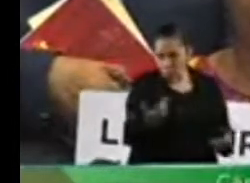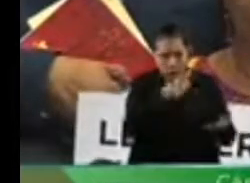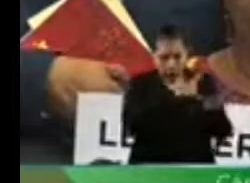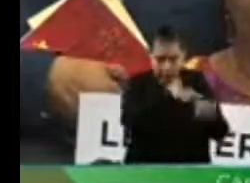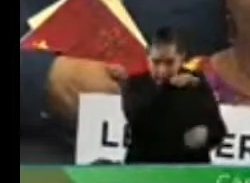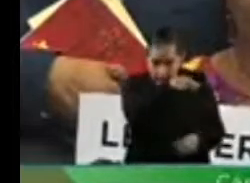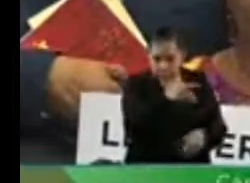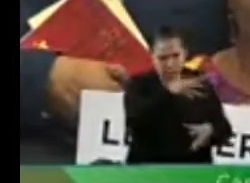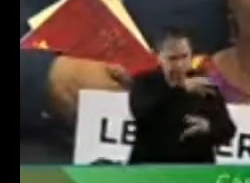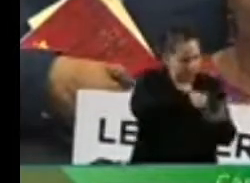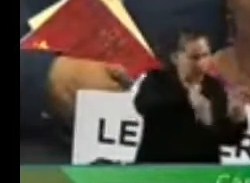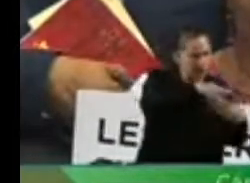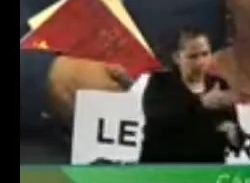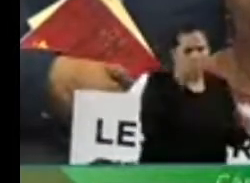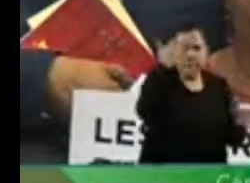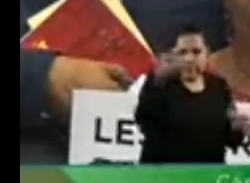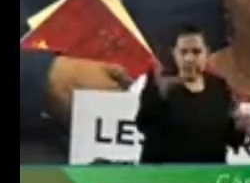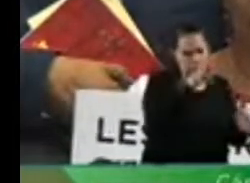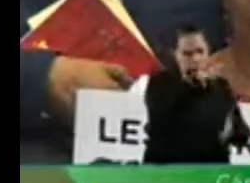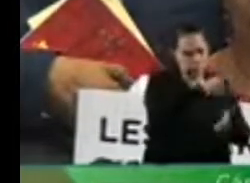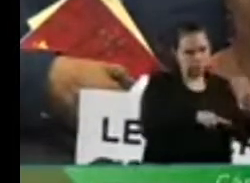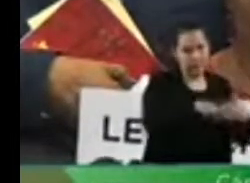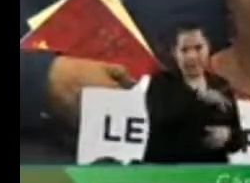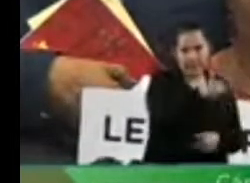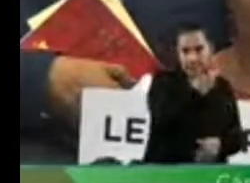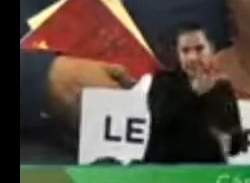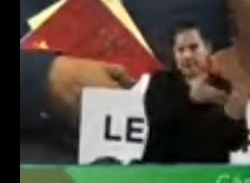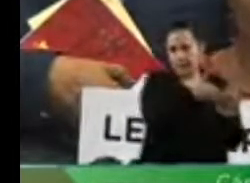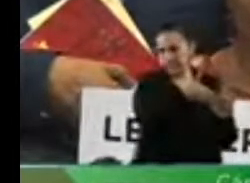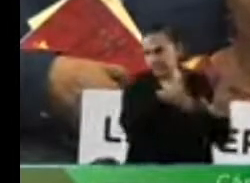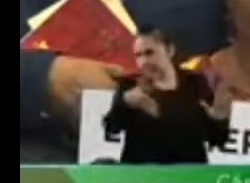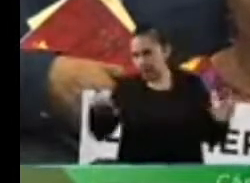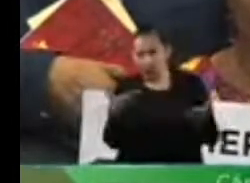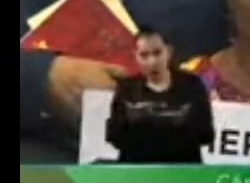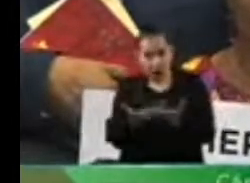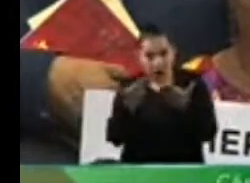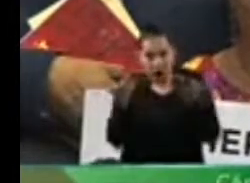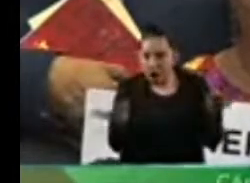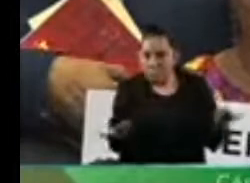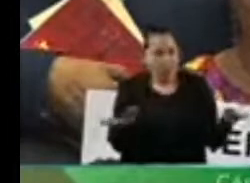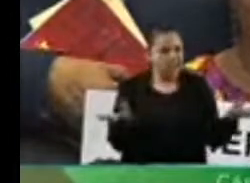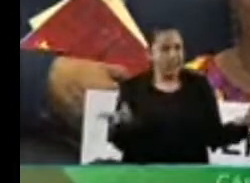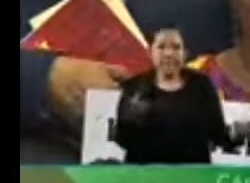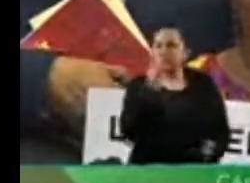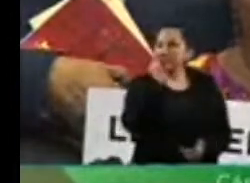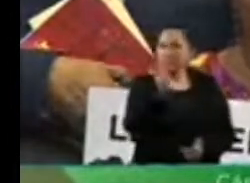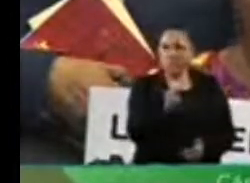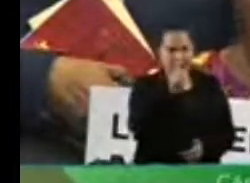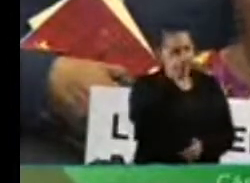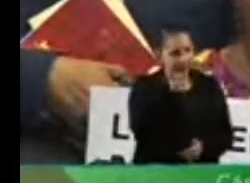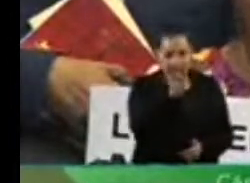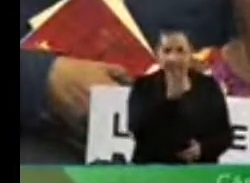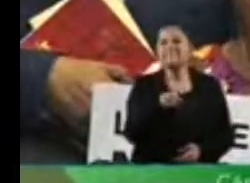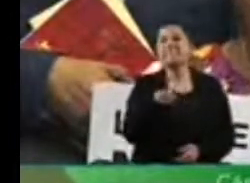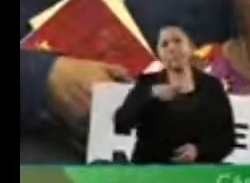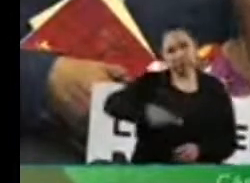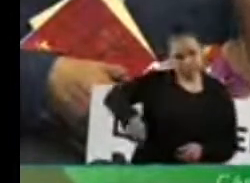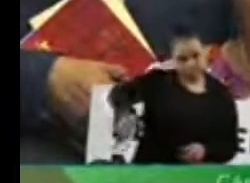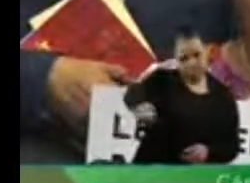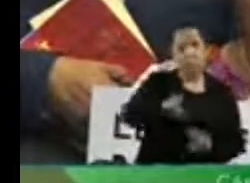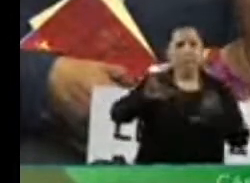la mitad apenas de 2013 a la fecha, que solo invirtieron una cuarta parte y que la oposición, eso es lo que